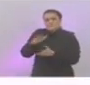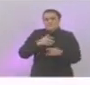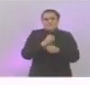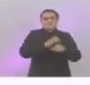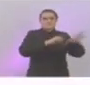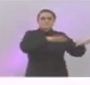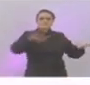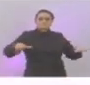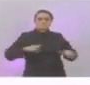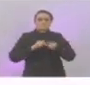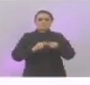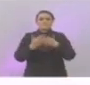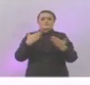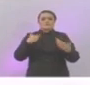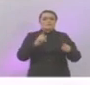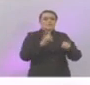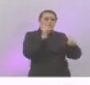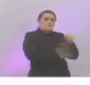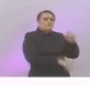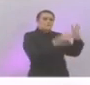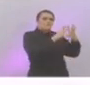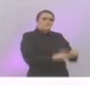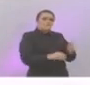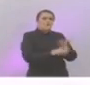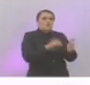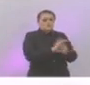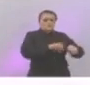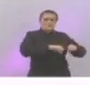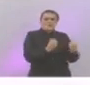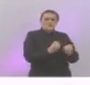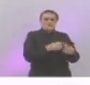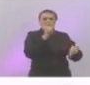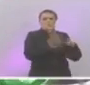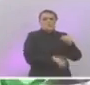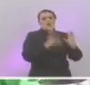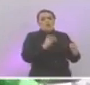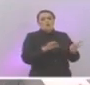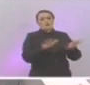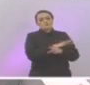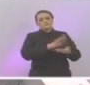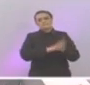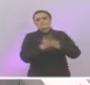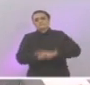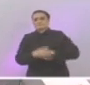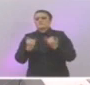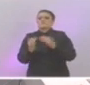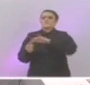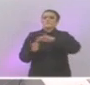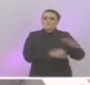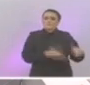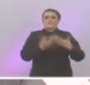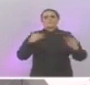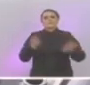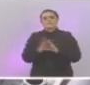la campaña permanente de reciclaje y de reducción de uso de plásticos. Por otra parte, para promover